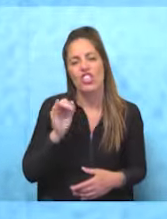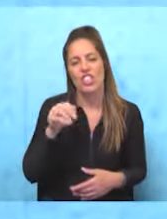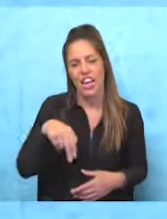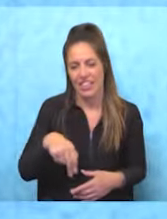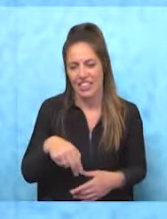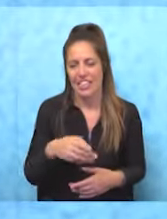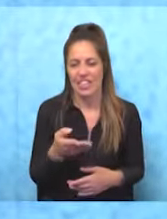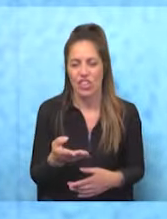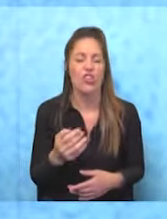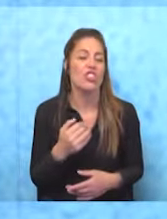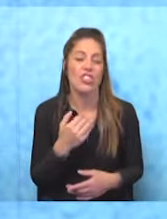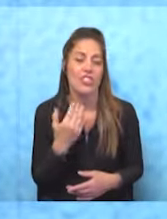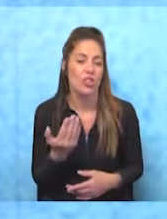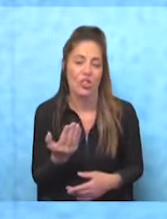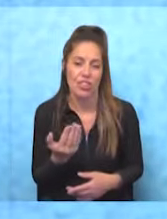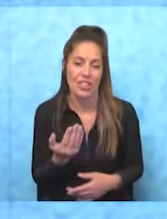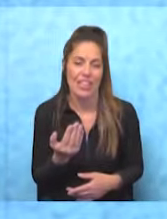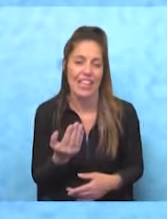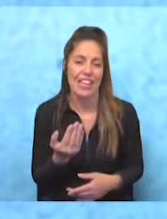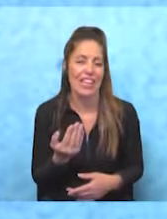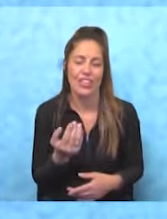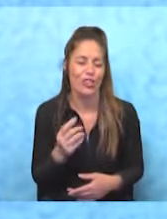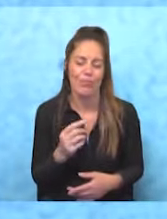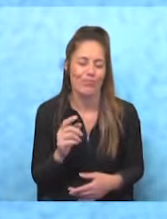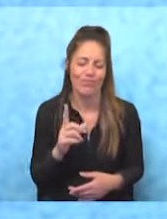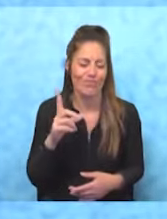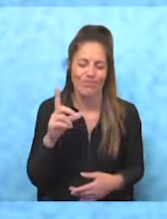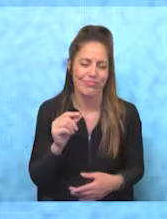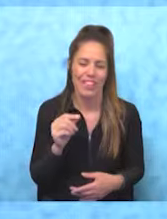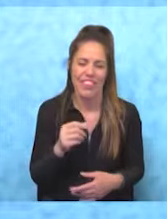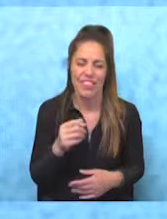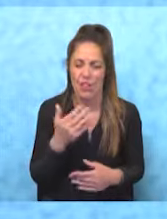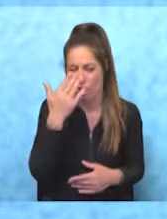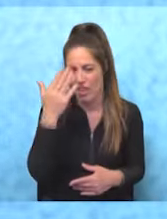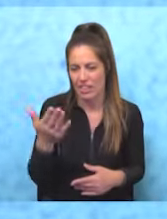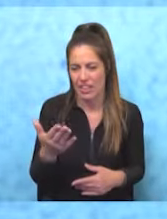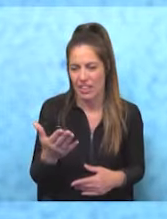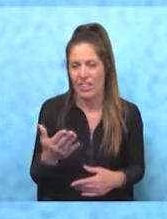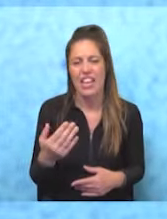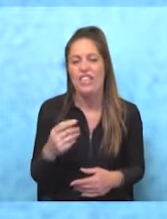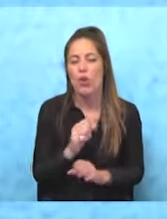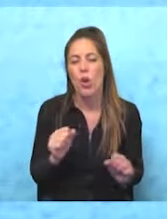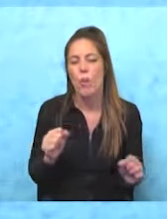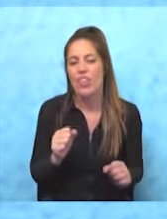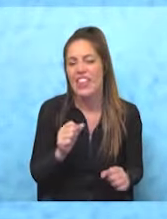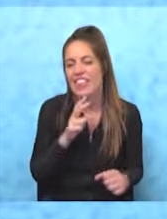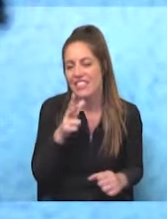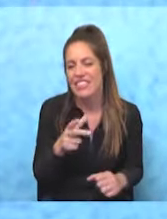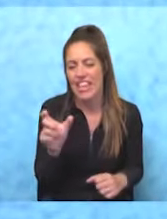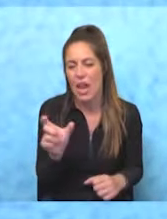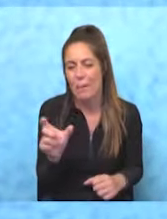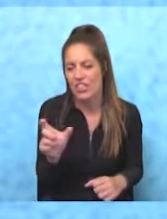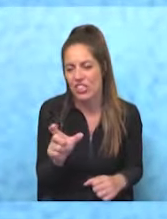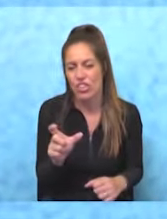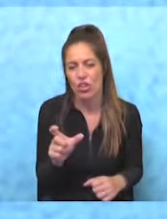est si no esto es una desinteligencia del frente amplio y eso es la pregunta que estoy acá si vos no podes pronunciar a lo que va